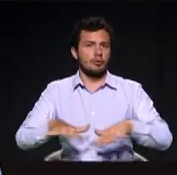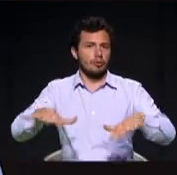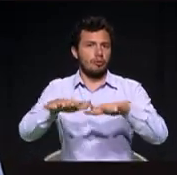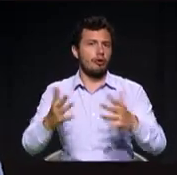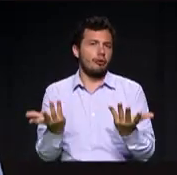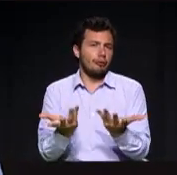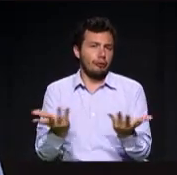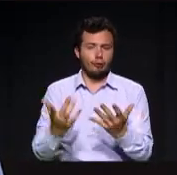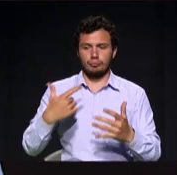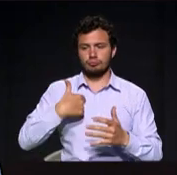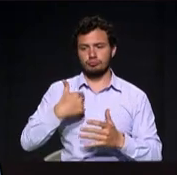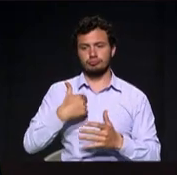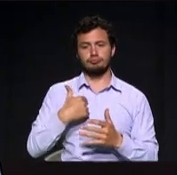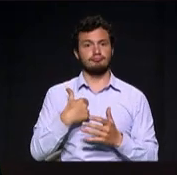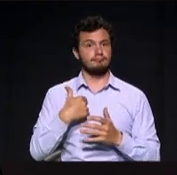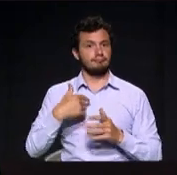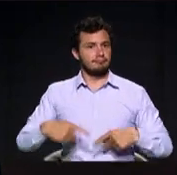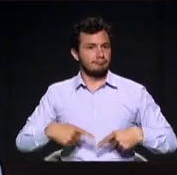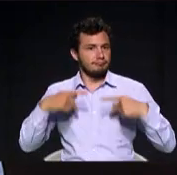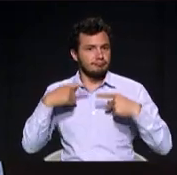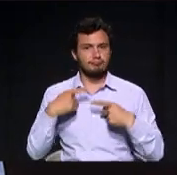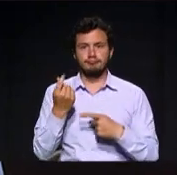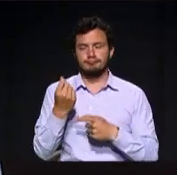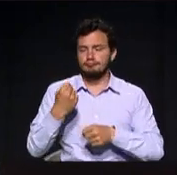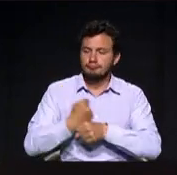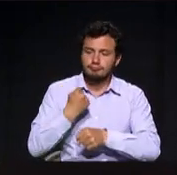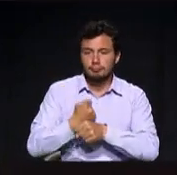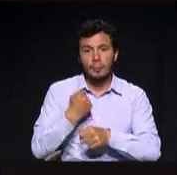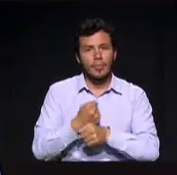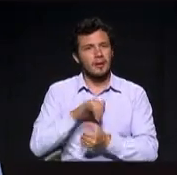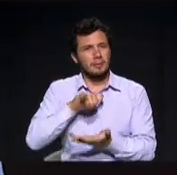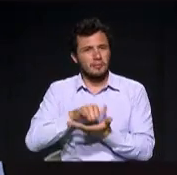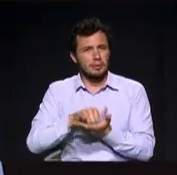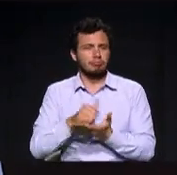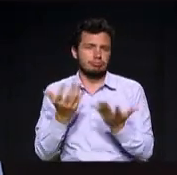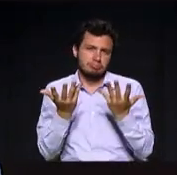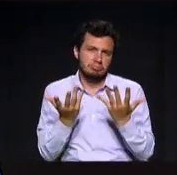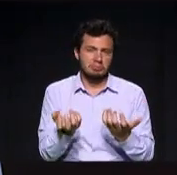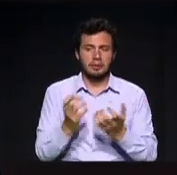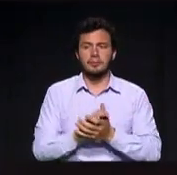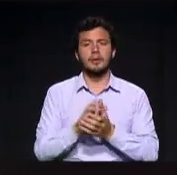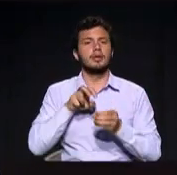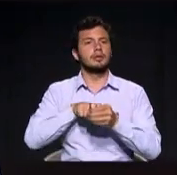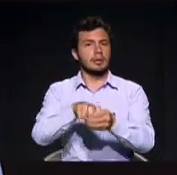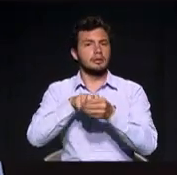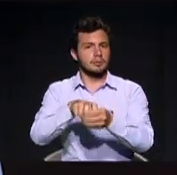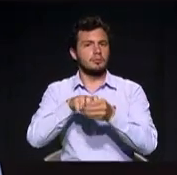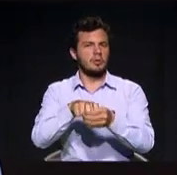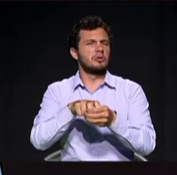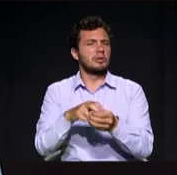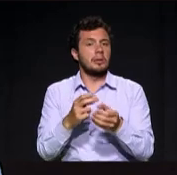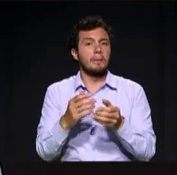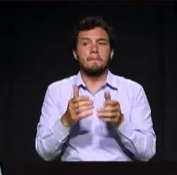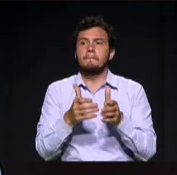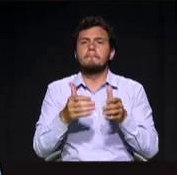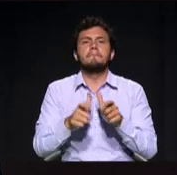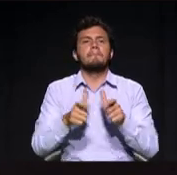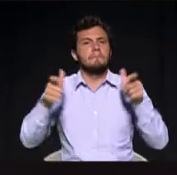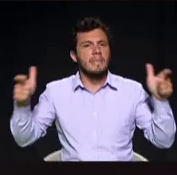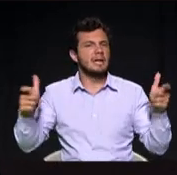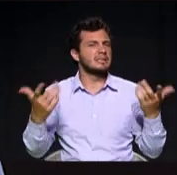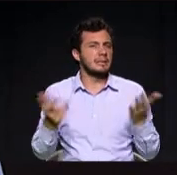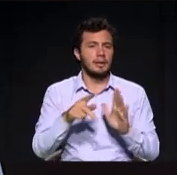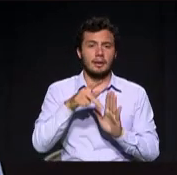avanzaremos en el fortalecimiento de la red de transporte nacido en nuestra ciudad mediante el plan rector expansión del metro